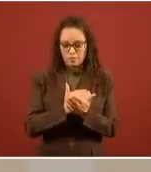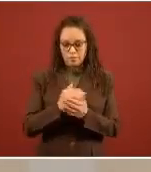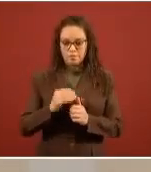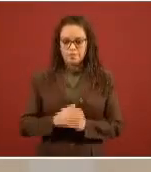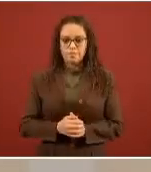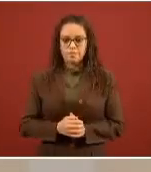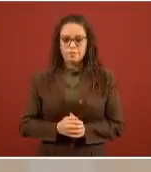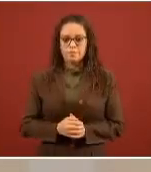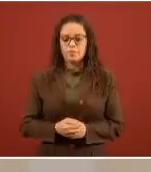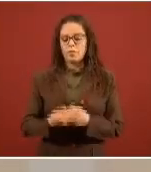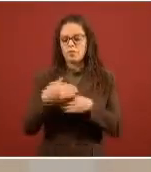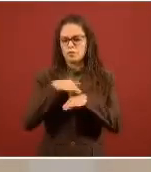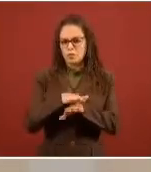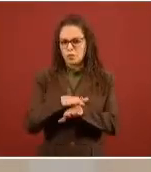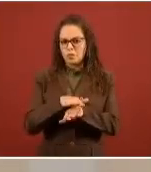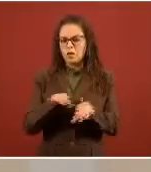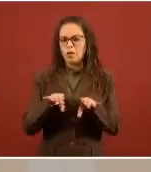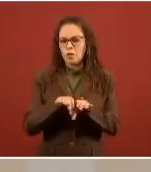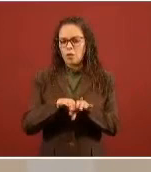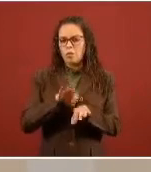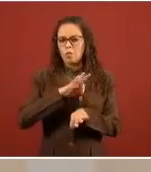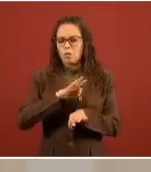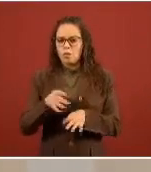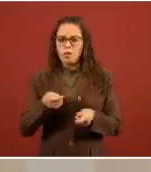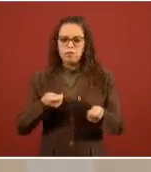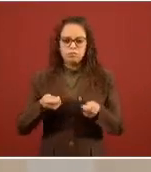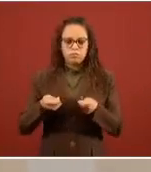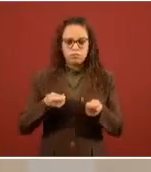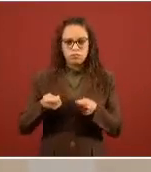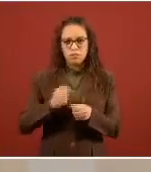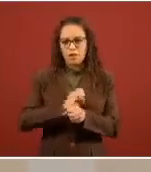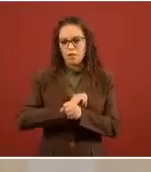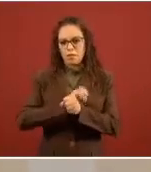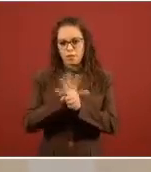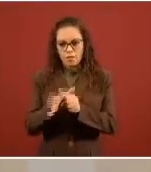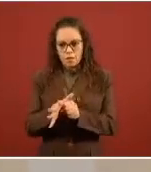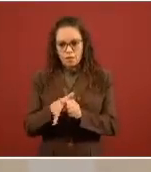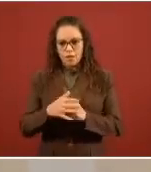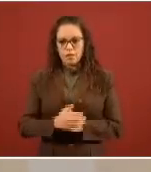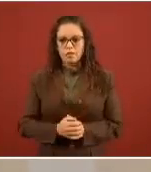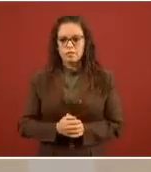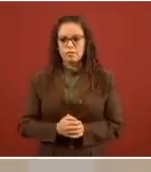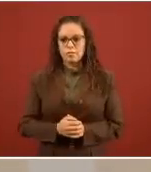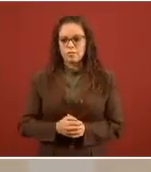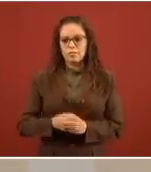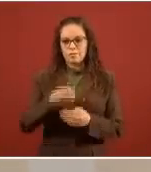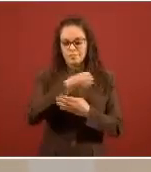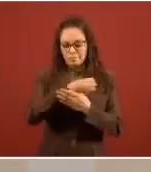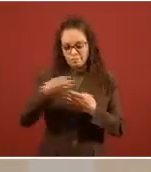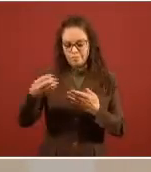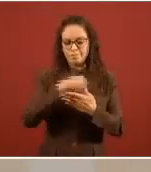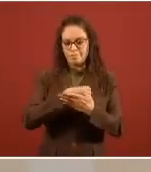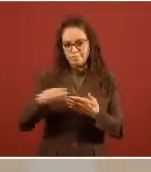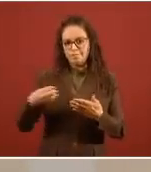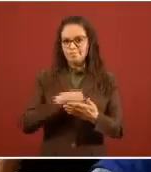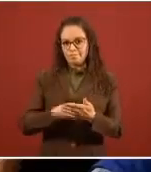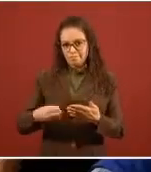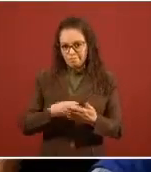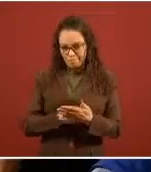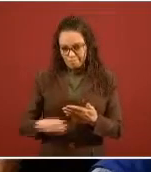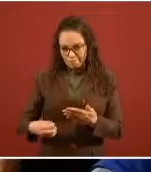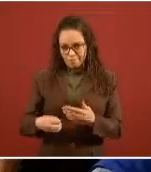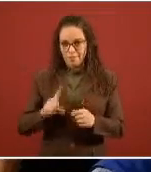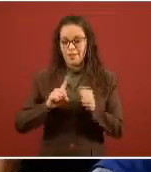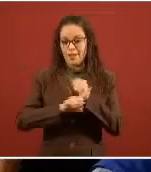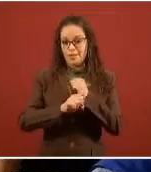para el manejo de COVID en el puerperio, más bien en orden, en el embarazo, el parto y el